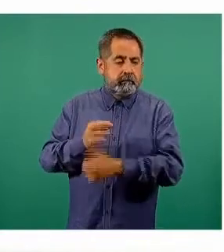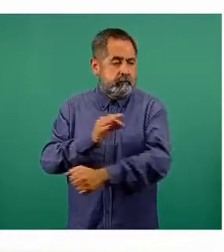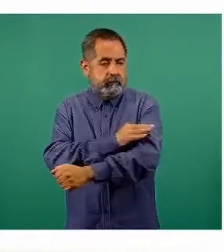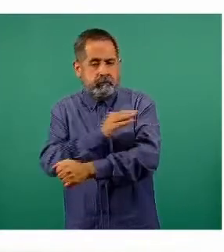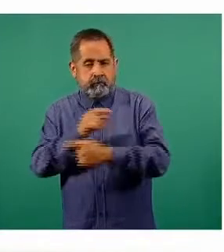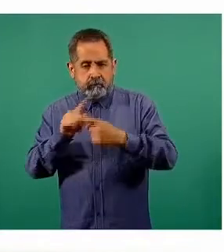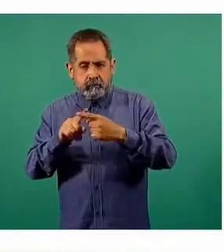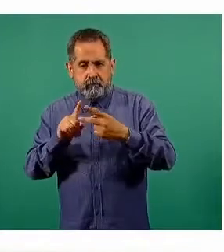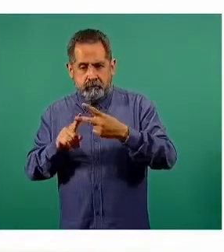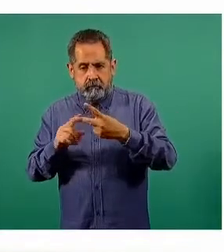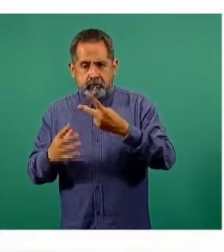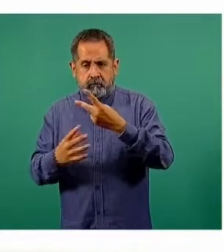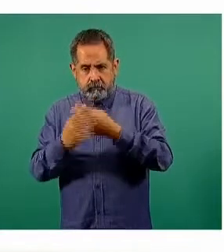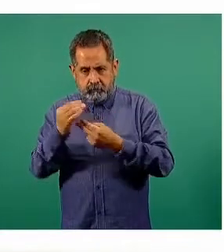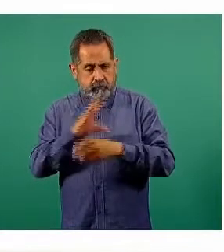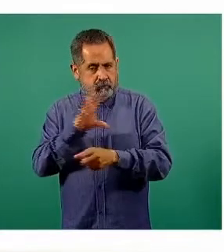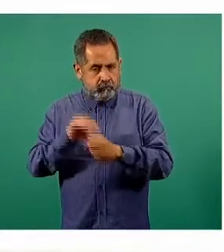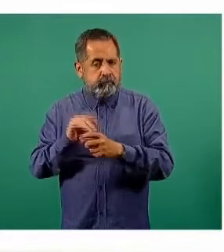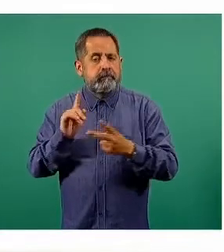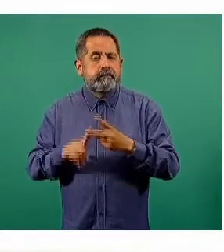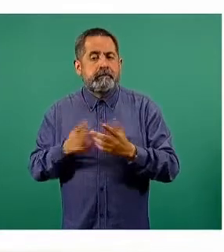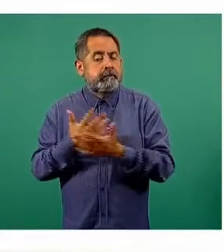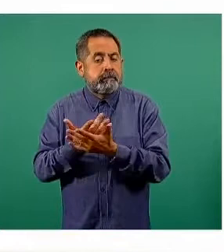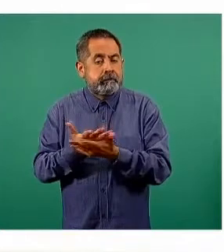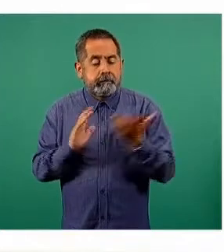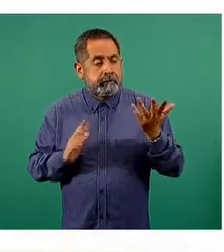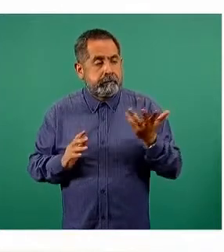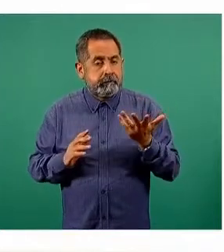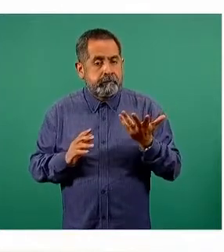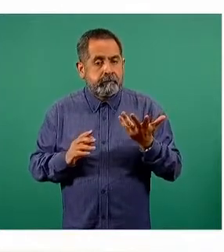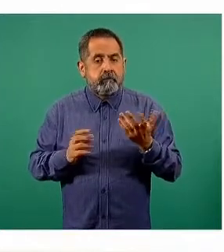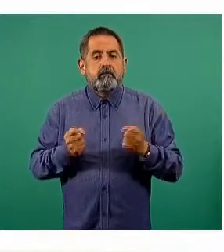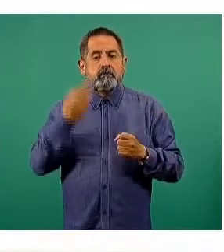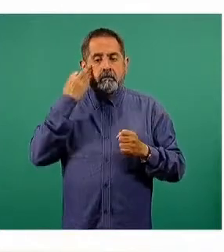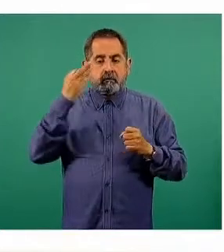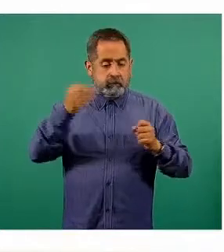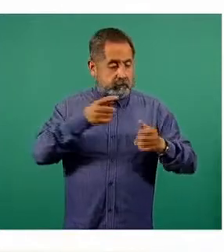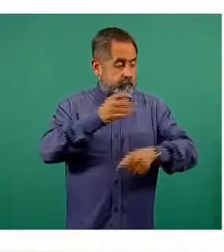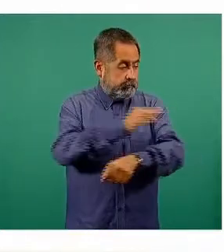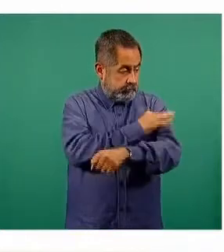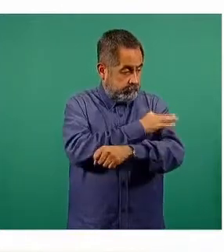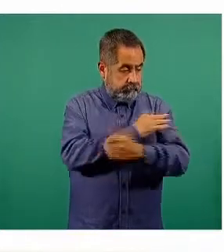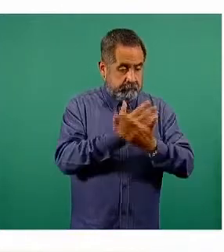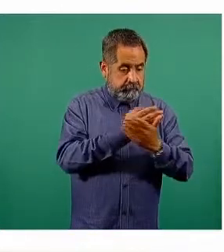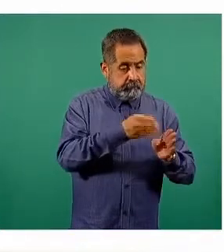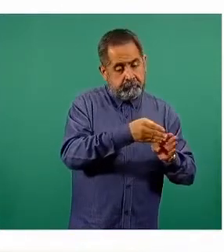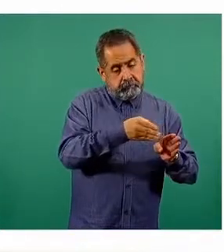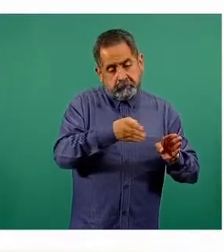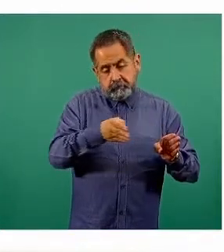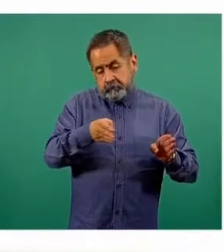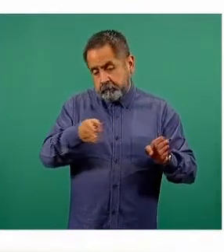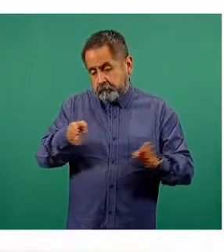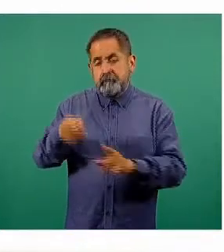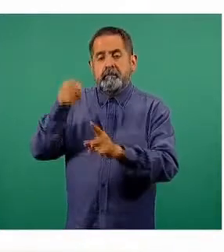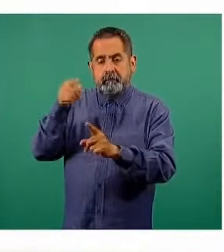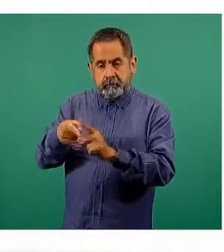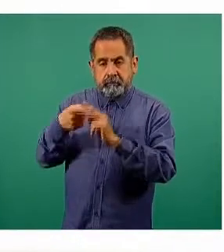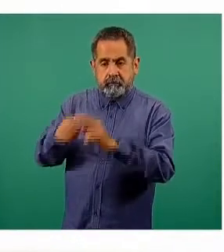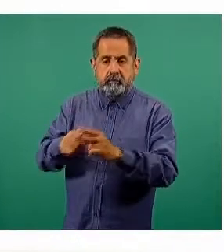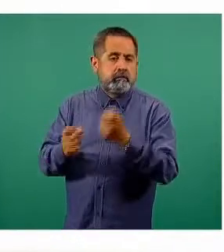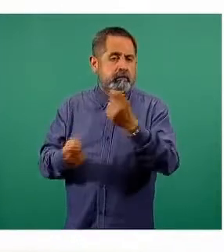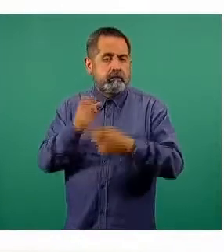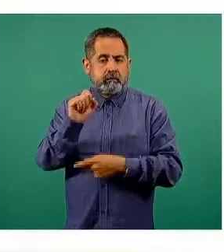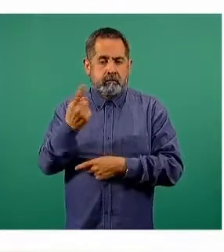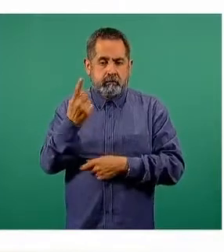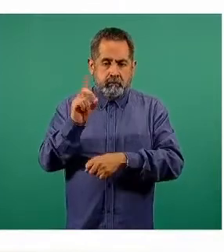el esquema completo corresponde a un número de días de acuerdo a cada vacuna. Algunas desde 21